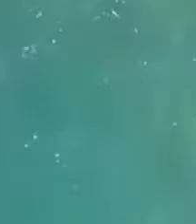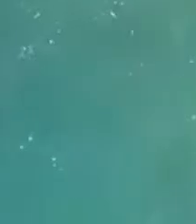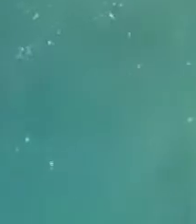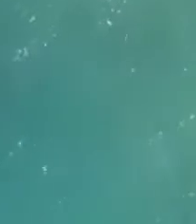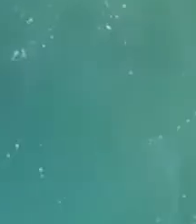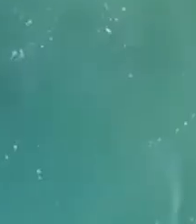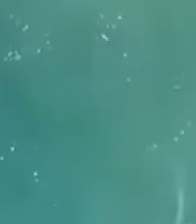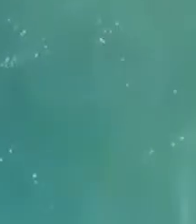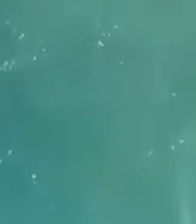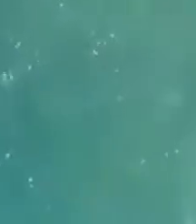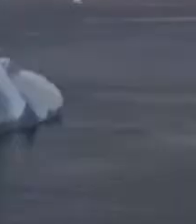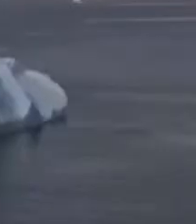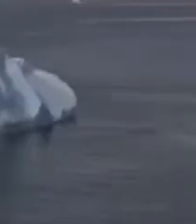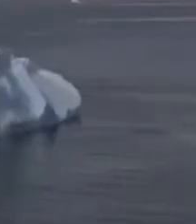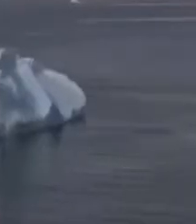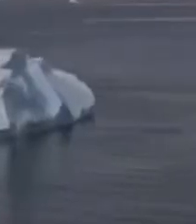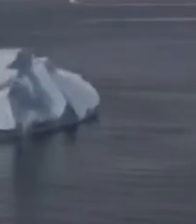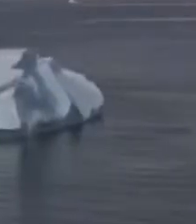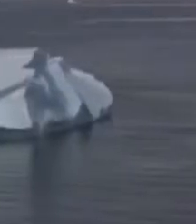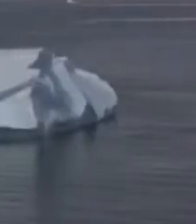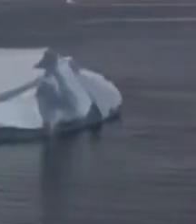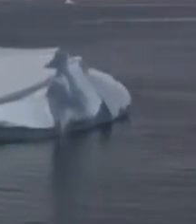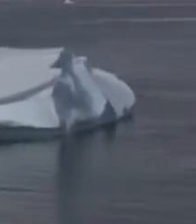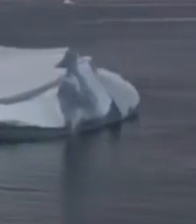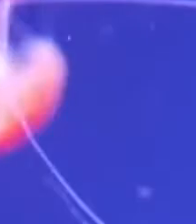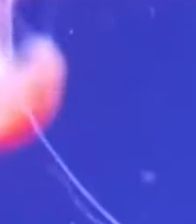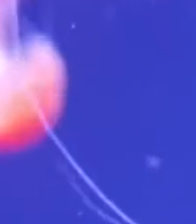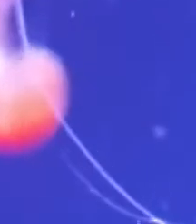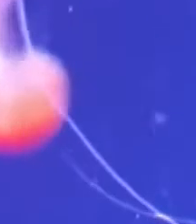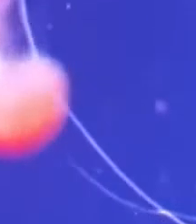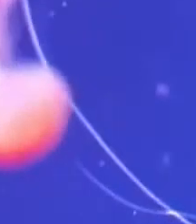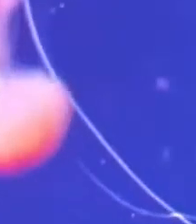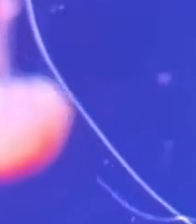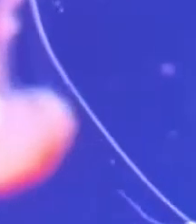poder. Este domingo, 12 mediodía,